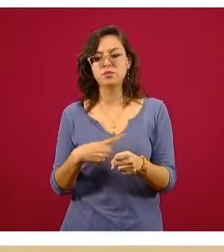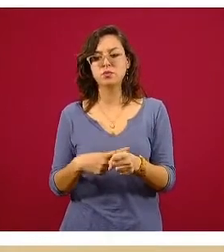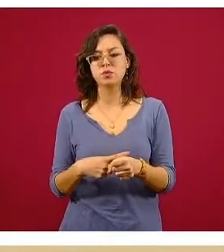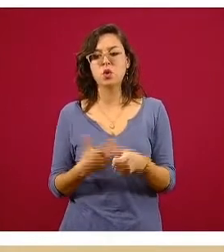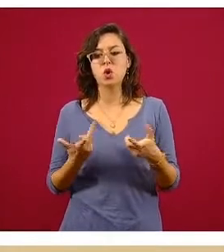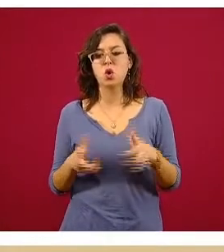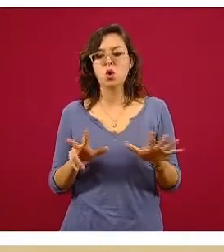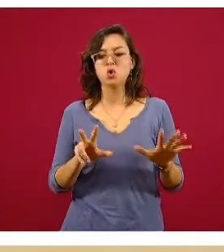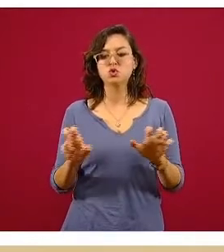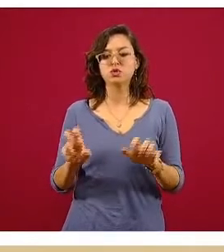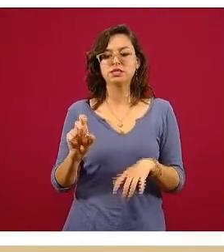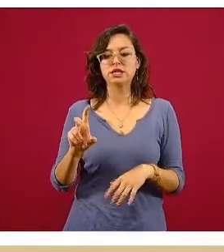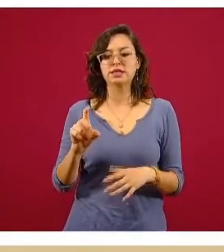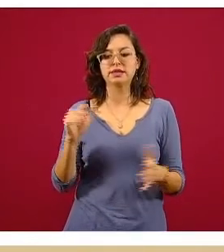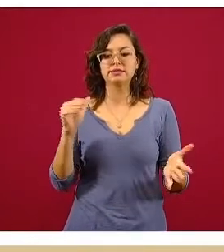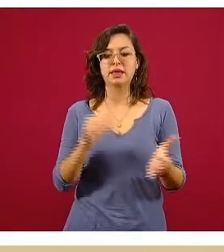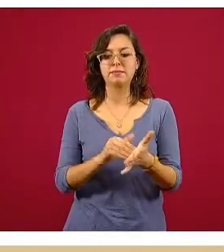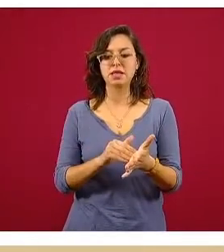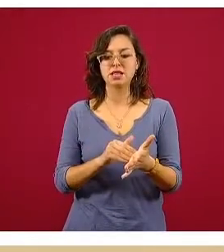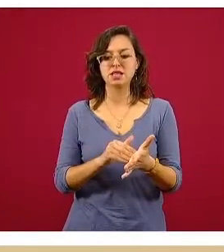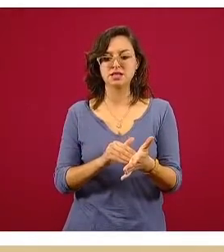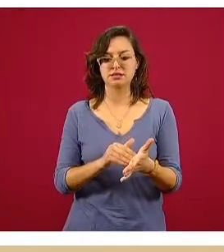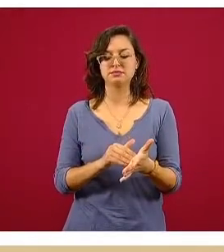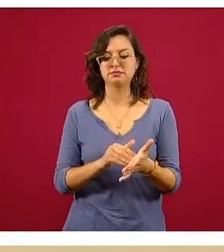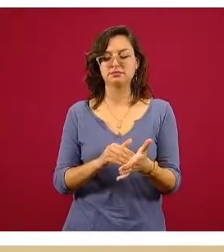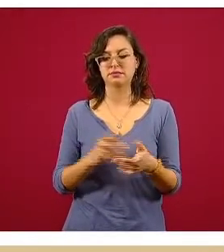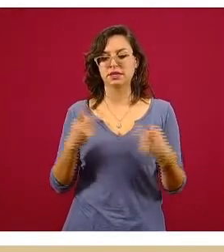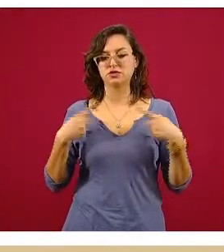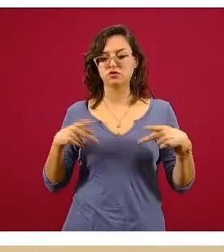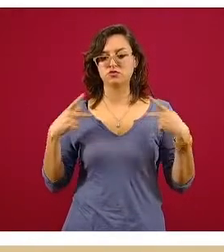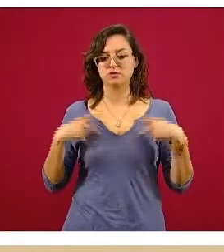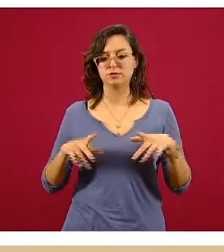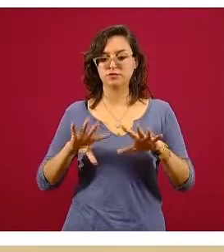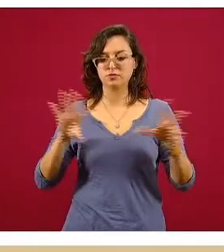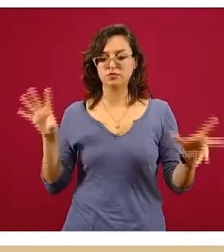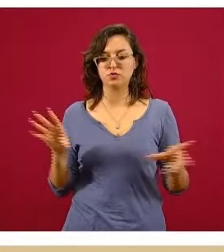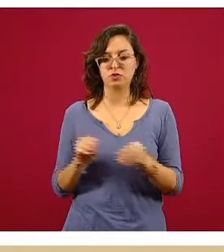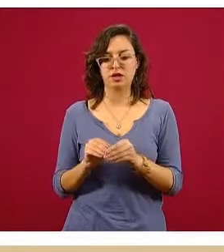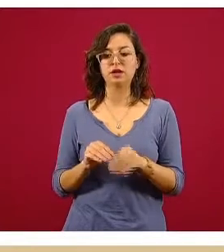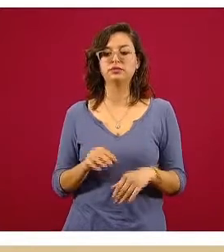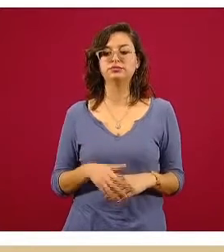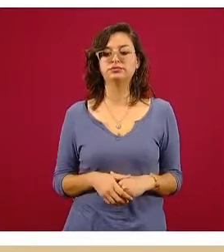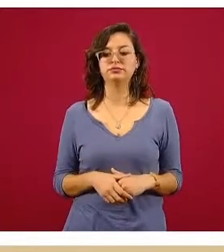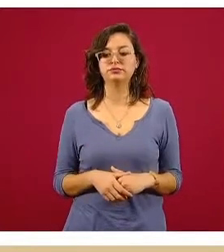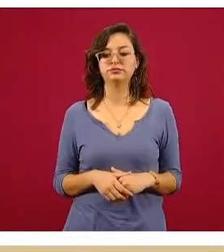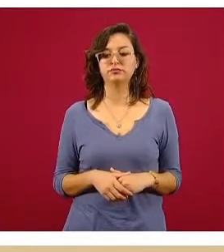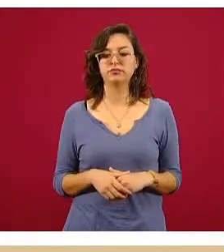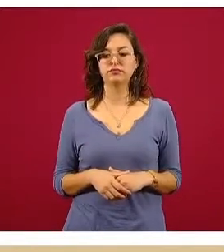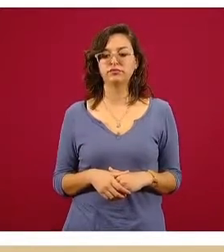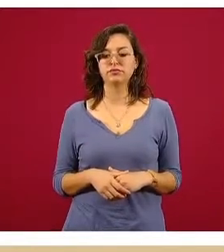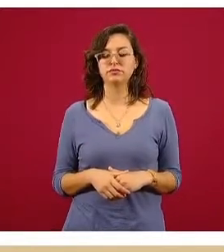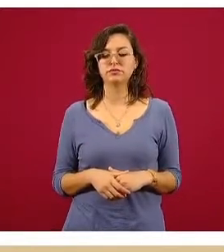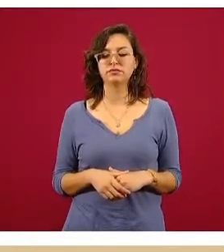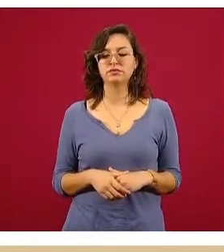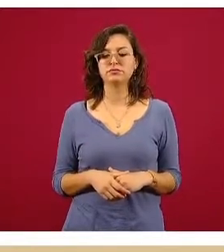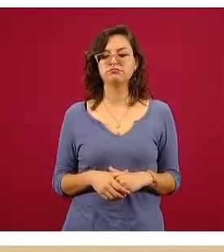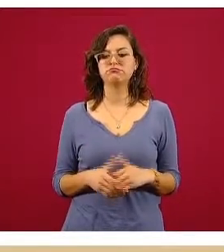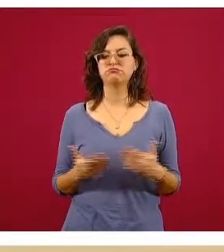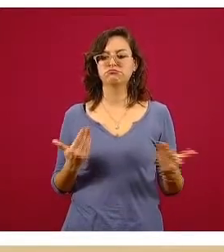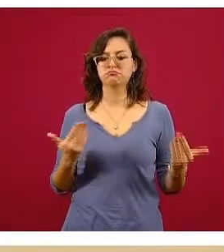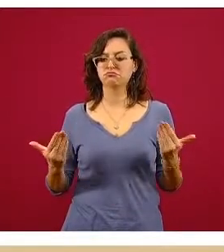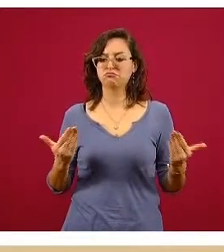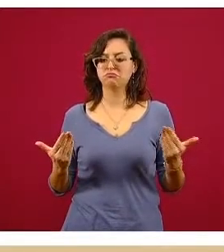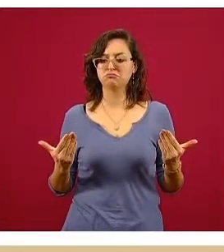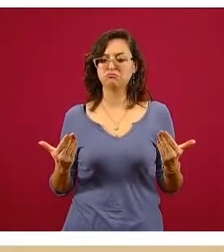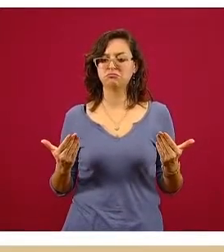prácticamente 830,000 para el día de hoy, y entonces podemos ver también que más o menos la